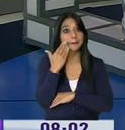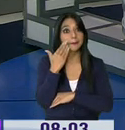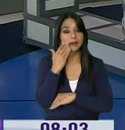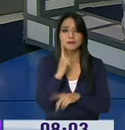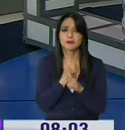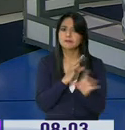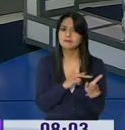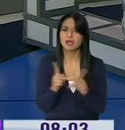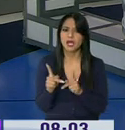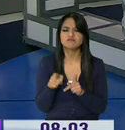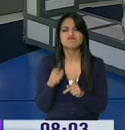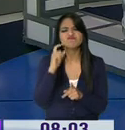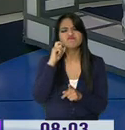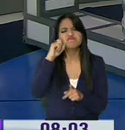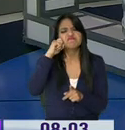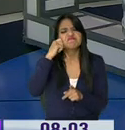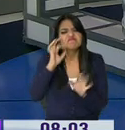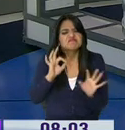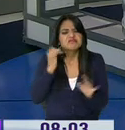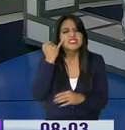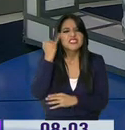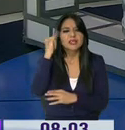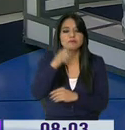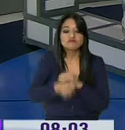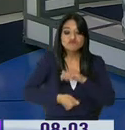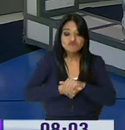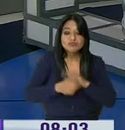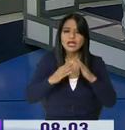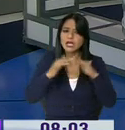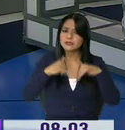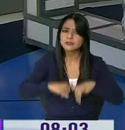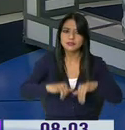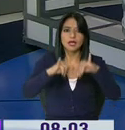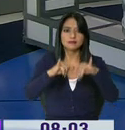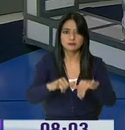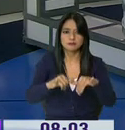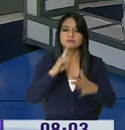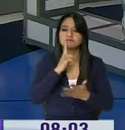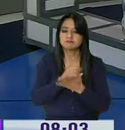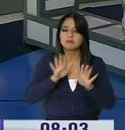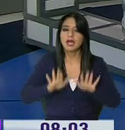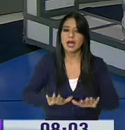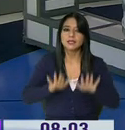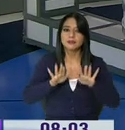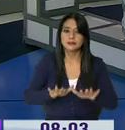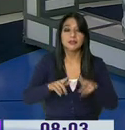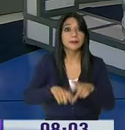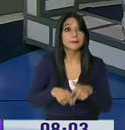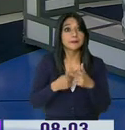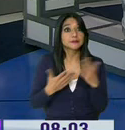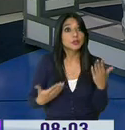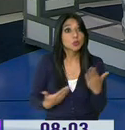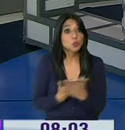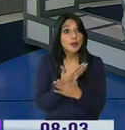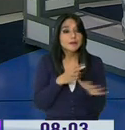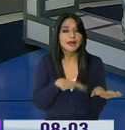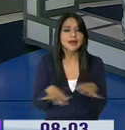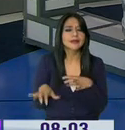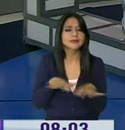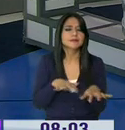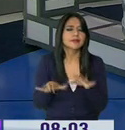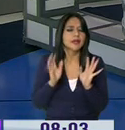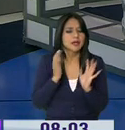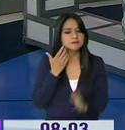preparando, a mí se me ocurre, como esto del confinamiento va a continuar, es la realidad, comenzamos una nueva normalidad rara, pero